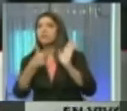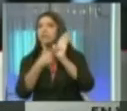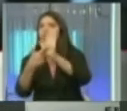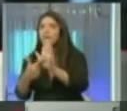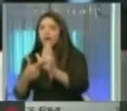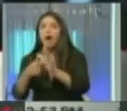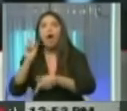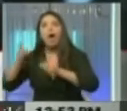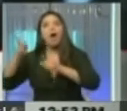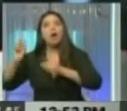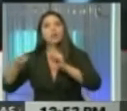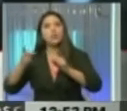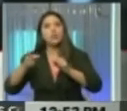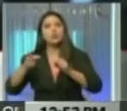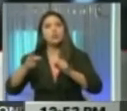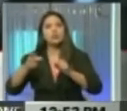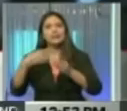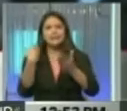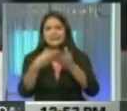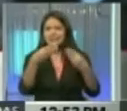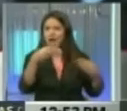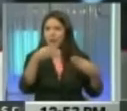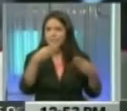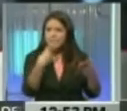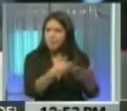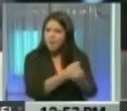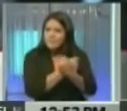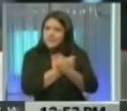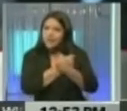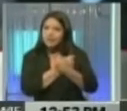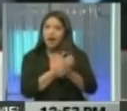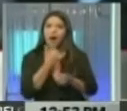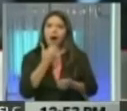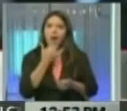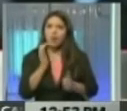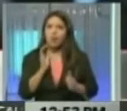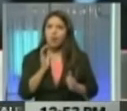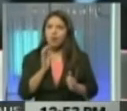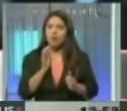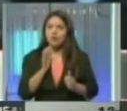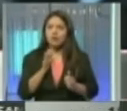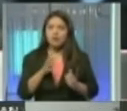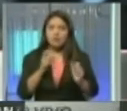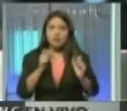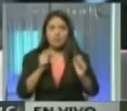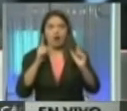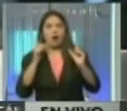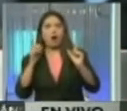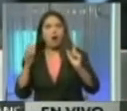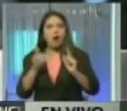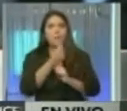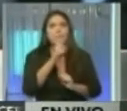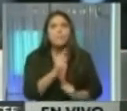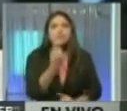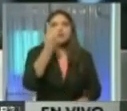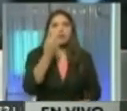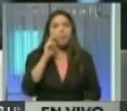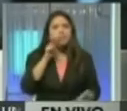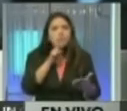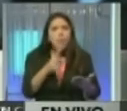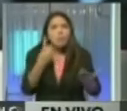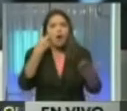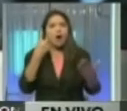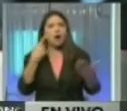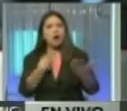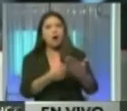incluso algunos de ellos las aprietan como si fuese algo que estuviesen descubriendo por primera vez, como